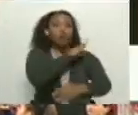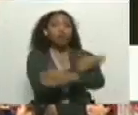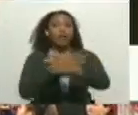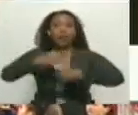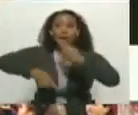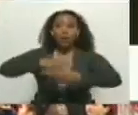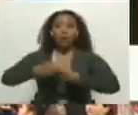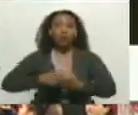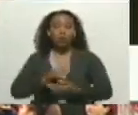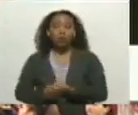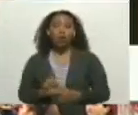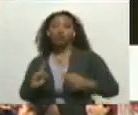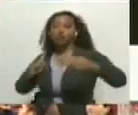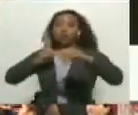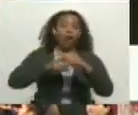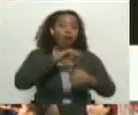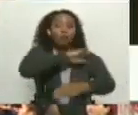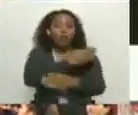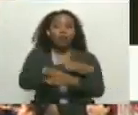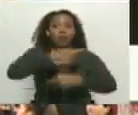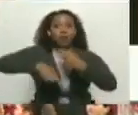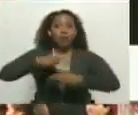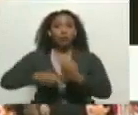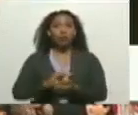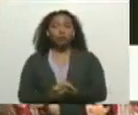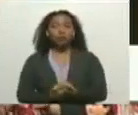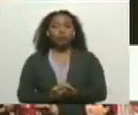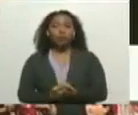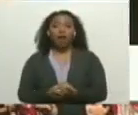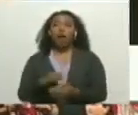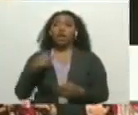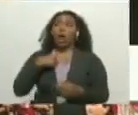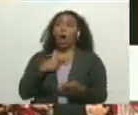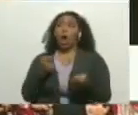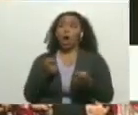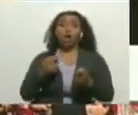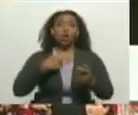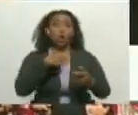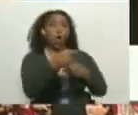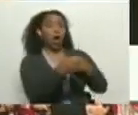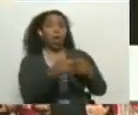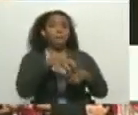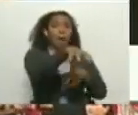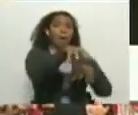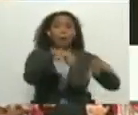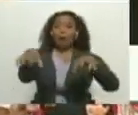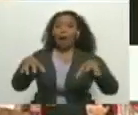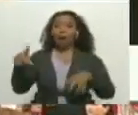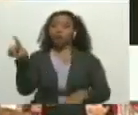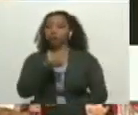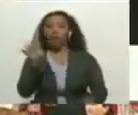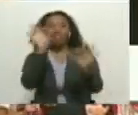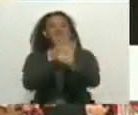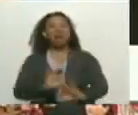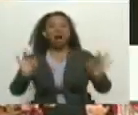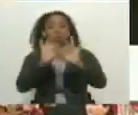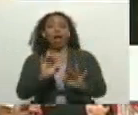debe ser sumada a la fuerza revolucionaria, sin sectarismo de ningún tipo. Nadie aquí